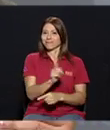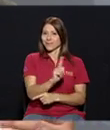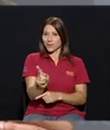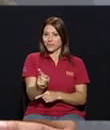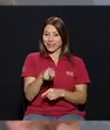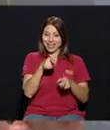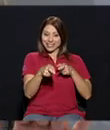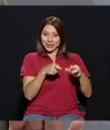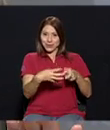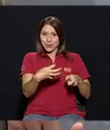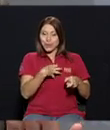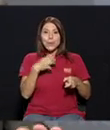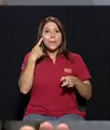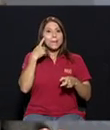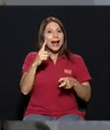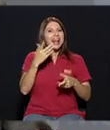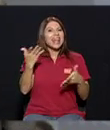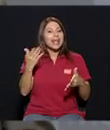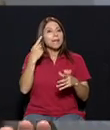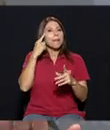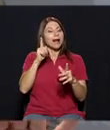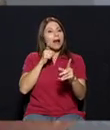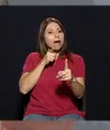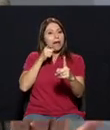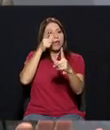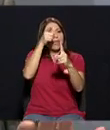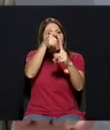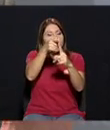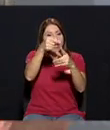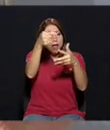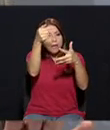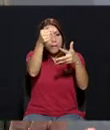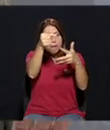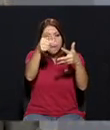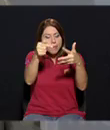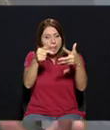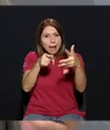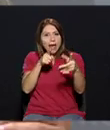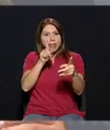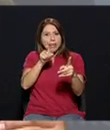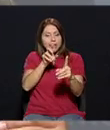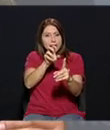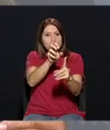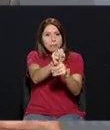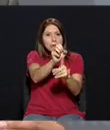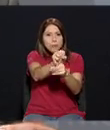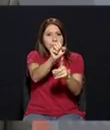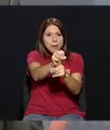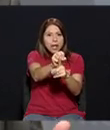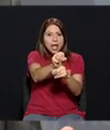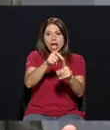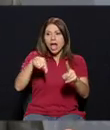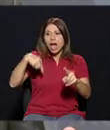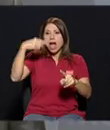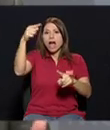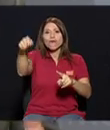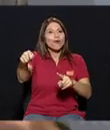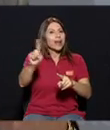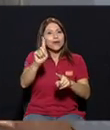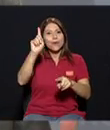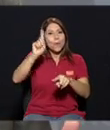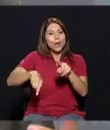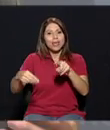en los que ahí sí nadie ajeno a la universidad debería meterse, porque eso es